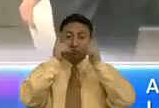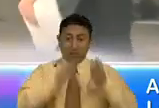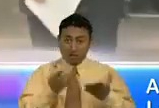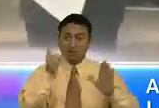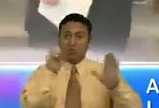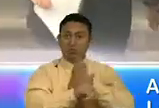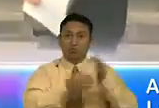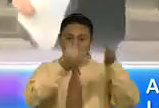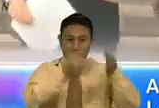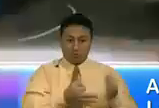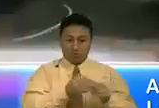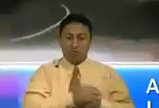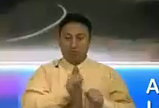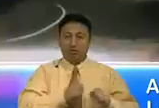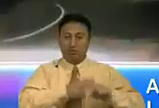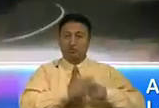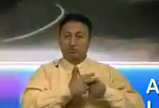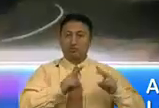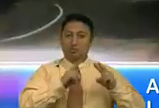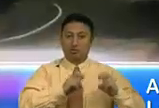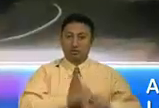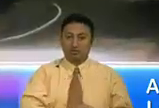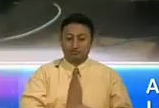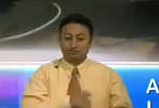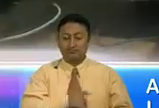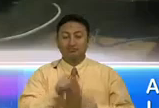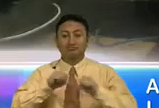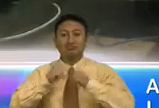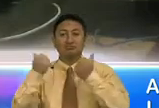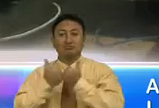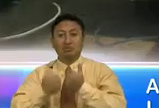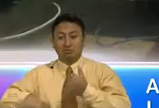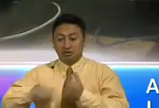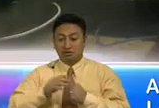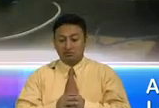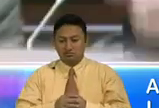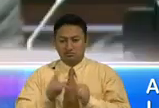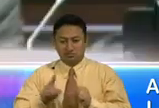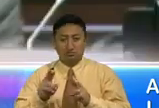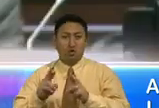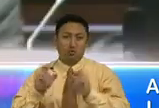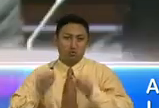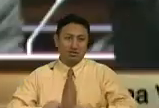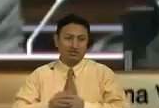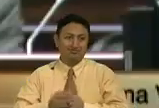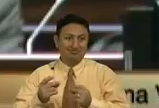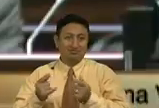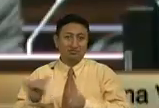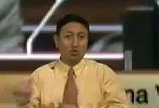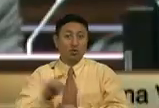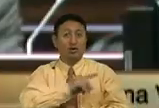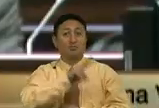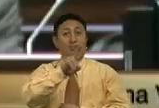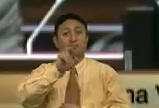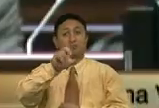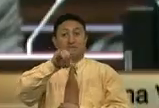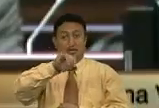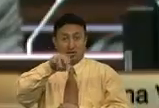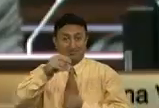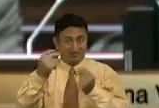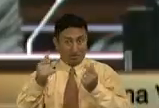se investigue el tema. En la Asamblea se espera que este caso sea investigado con la celeridad con el que se investigó el caso de Norma